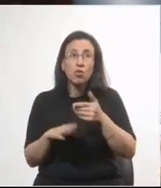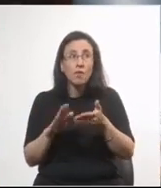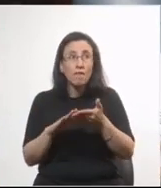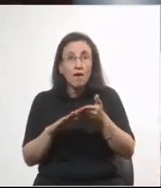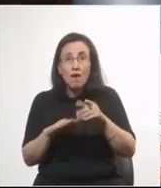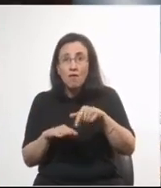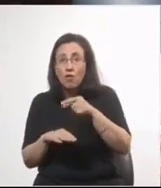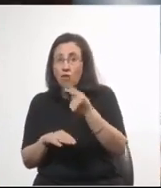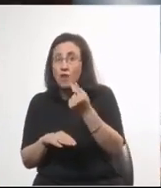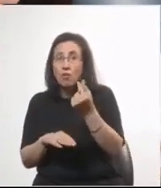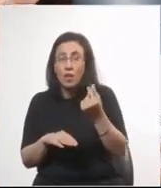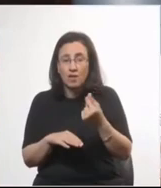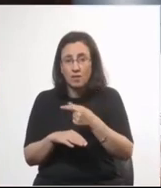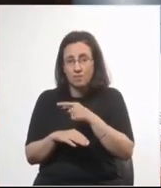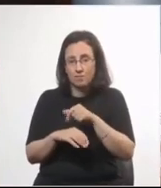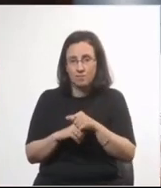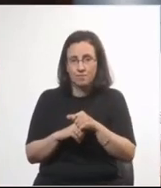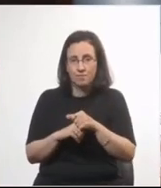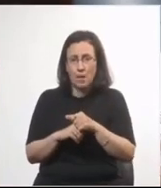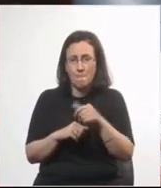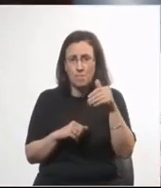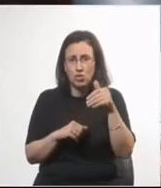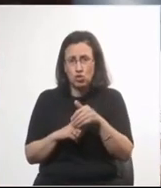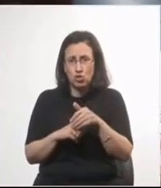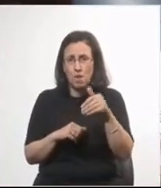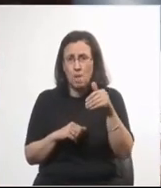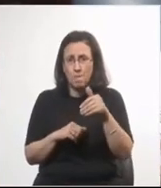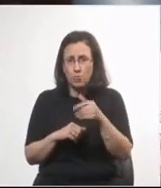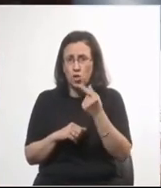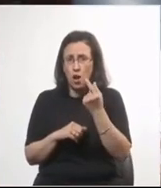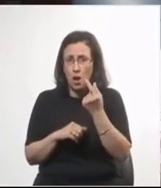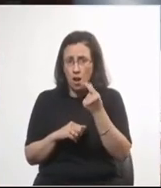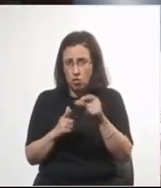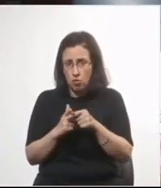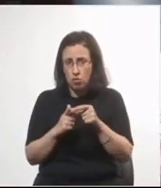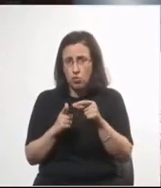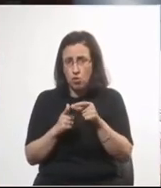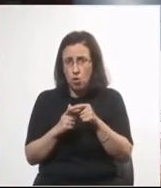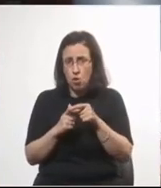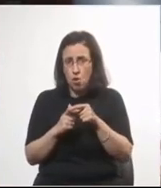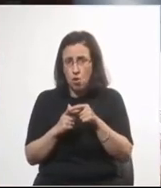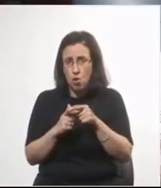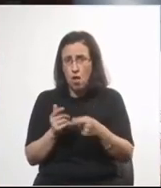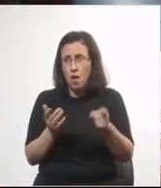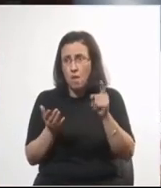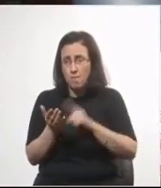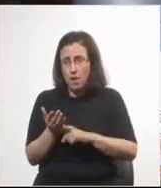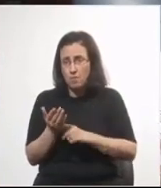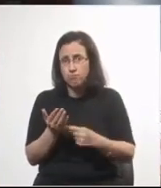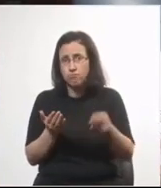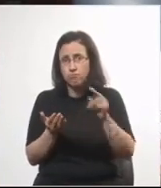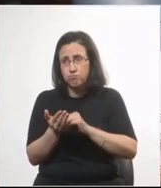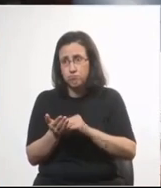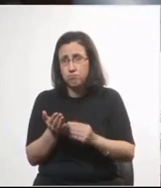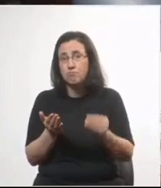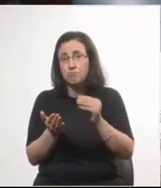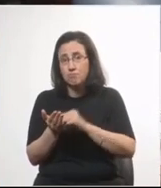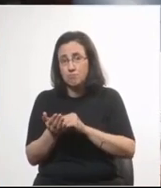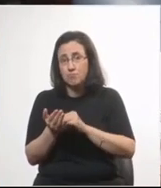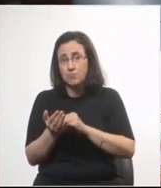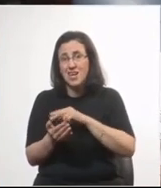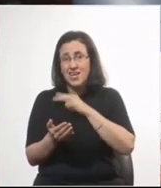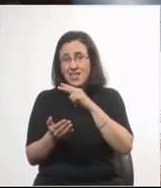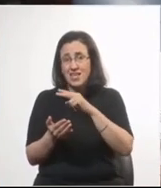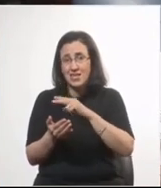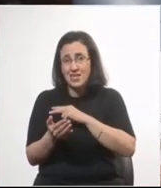parar esos miles de millones de dólares más de riqueza que se produjo en el país en el